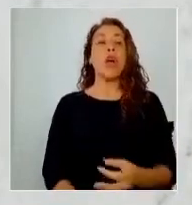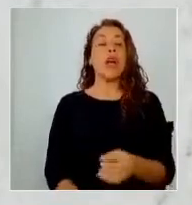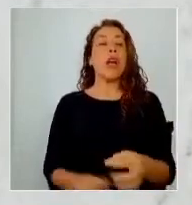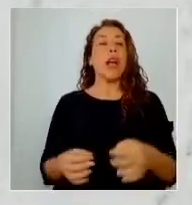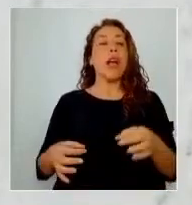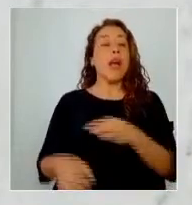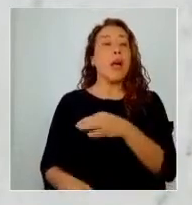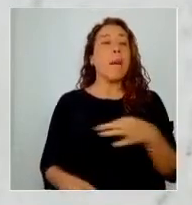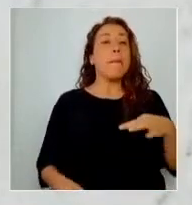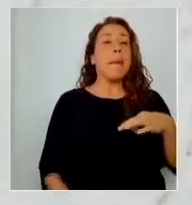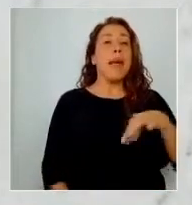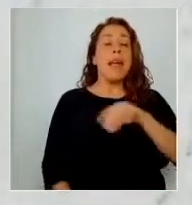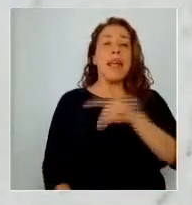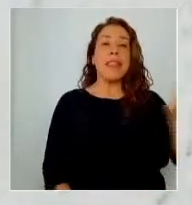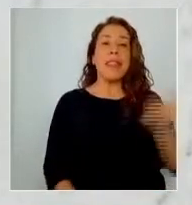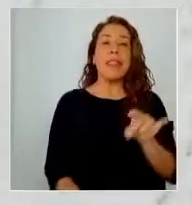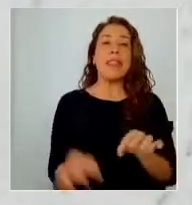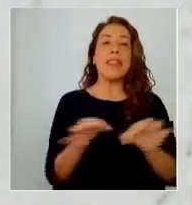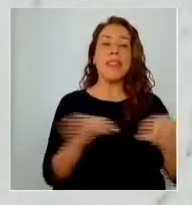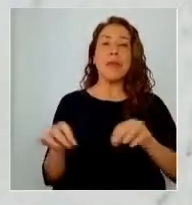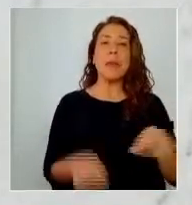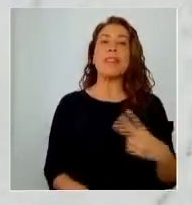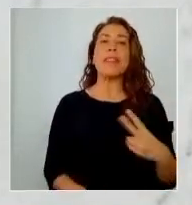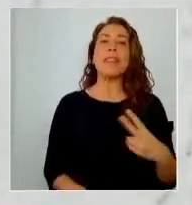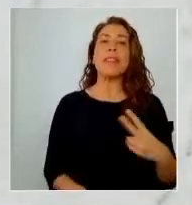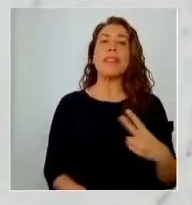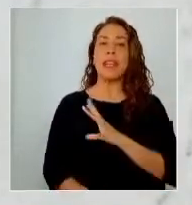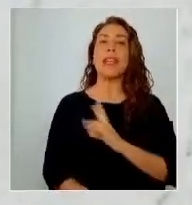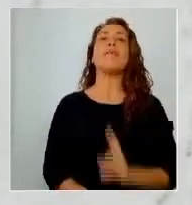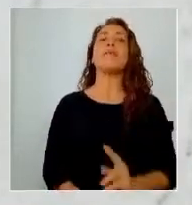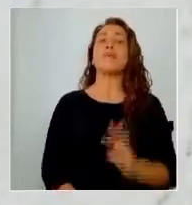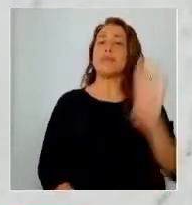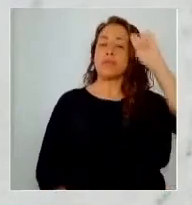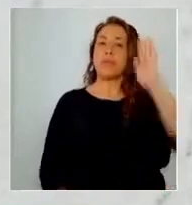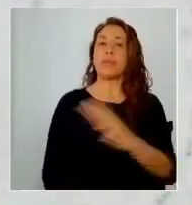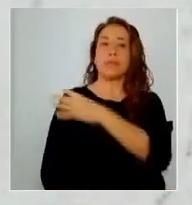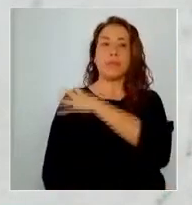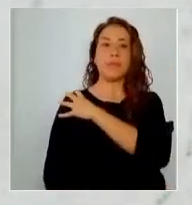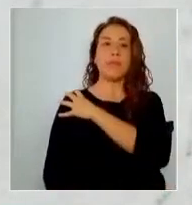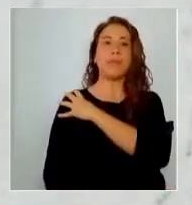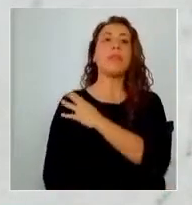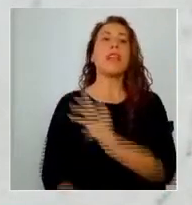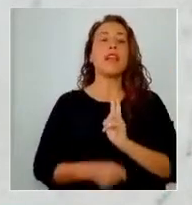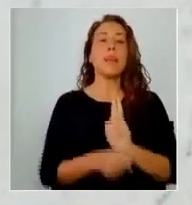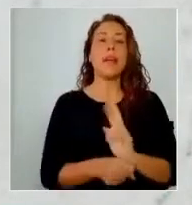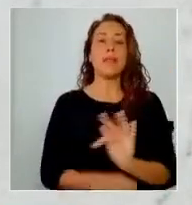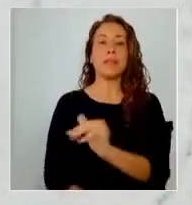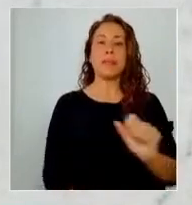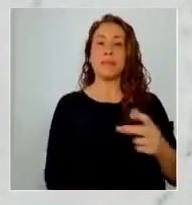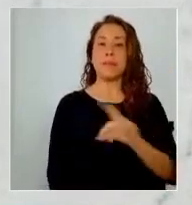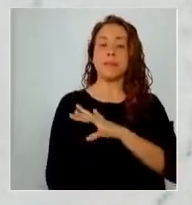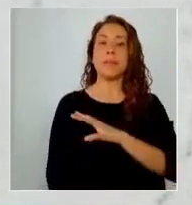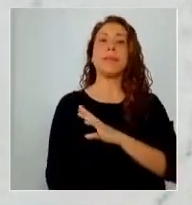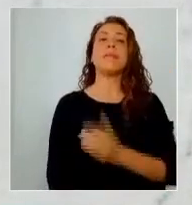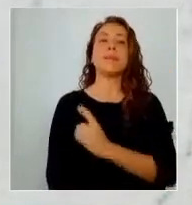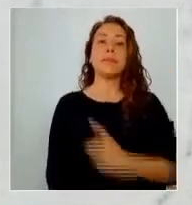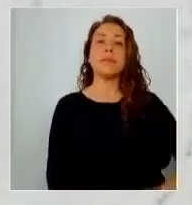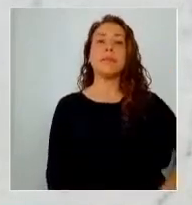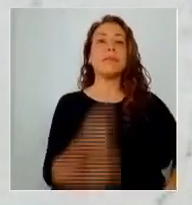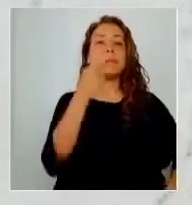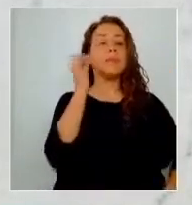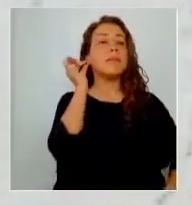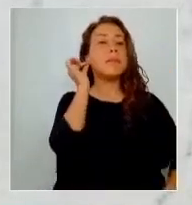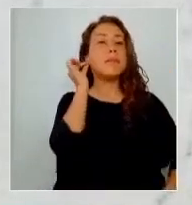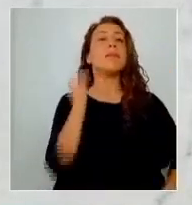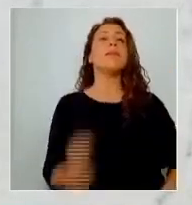señores comandante y jefe representantes de las fuerzas armadas en el orden honorables parlamentarias y parlamentarios